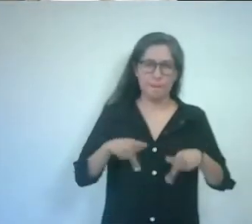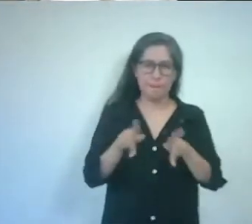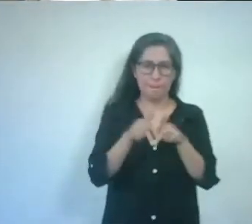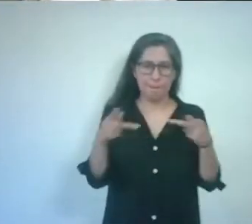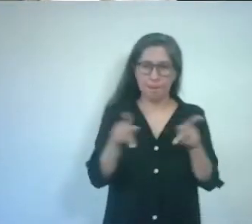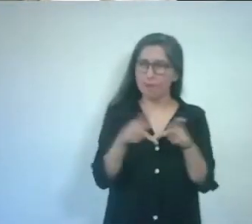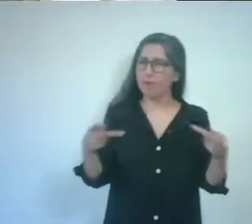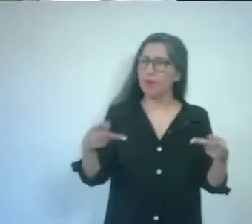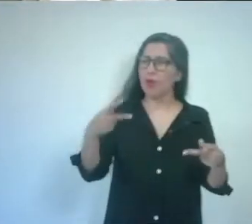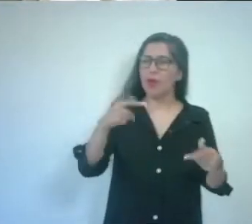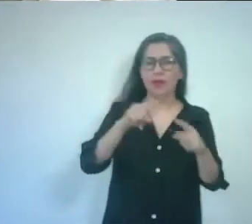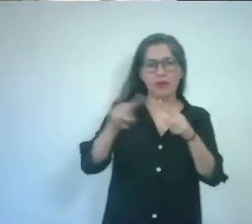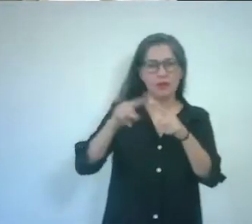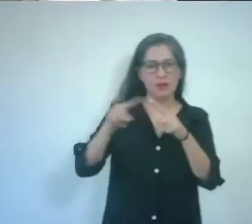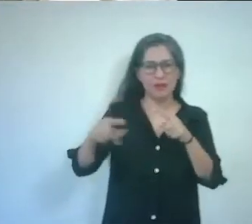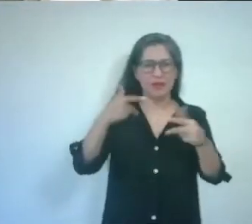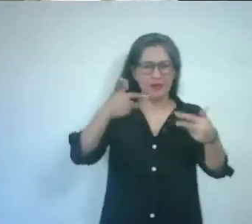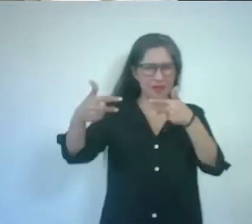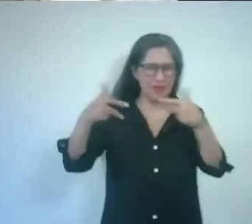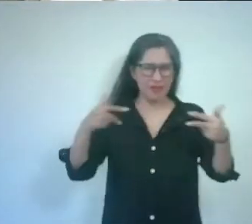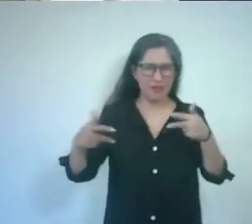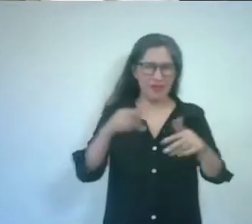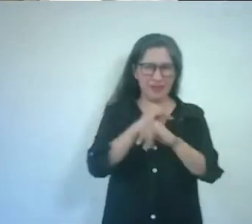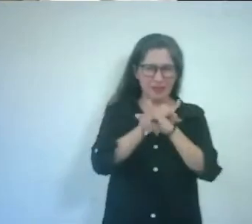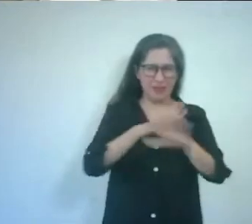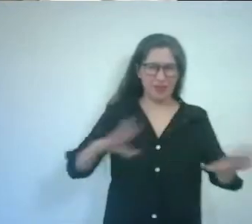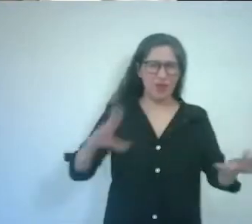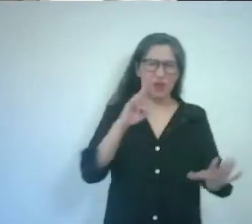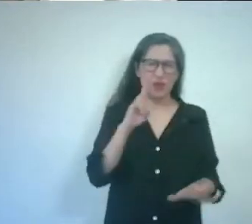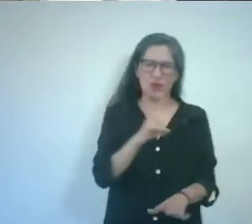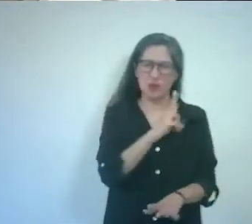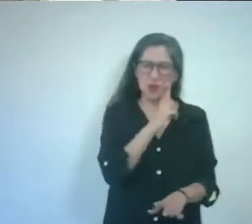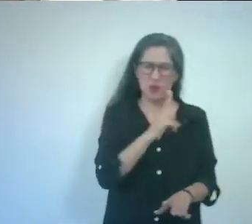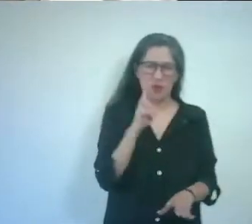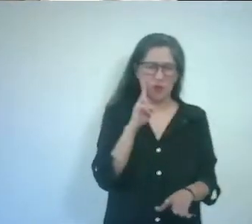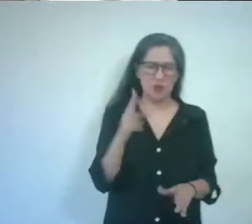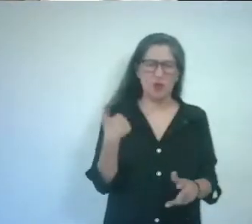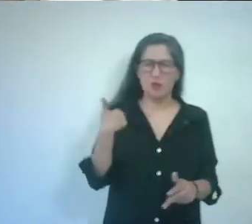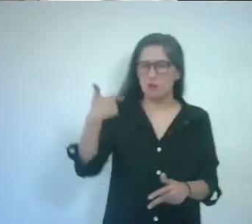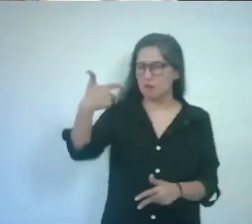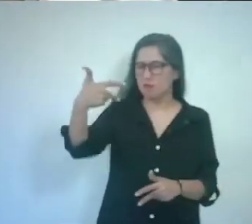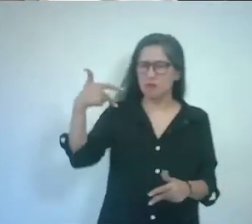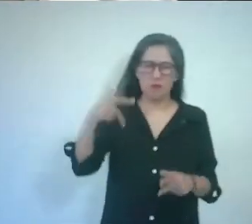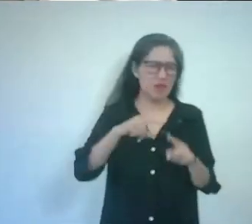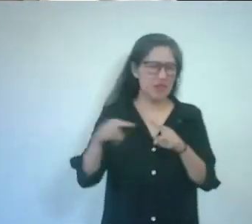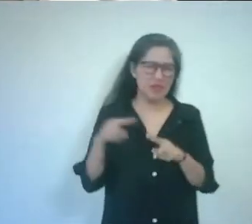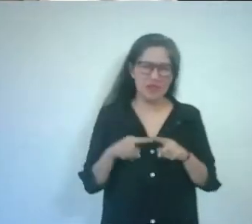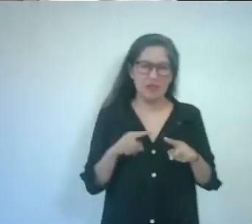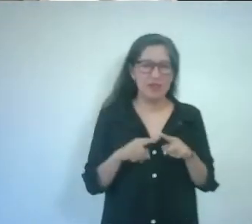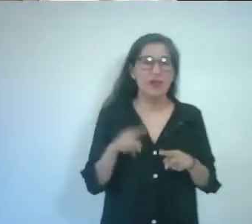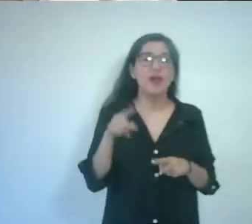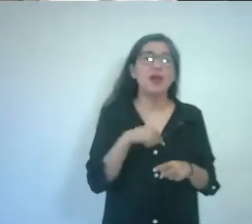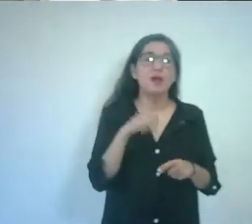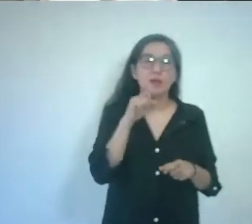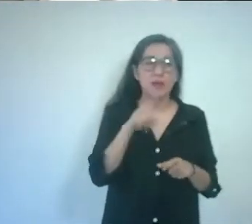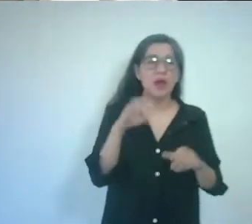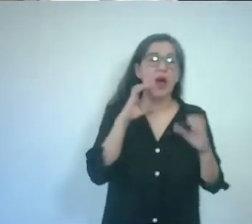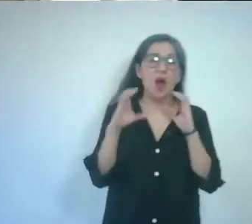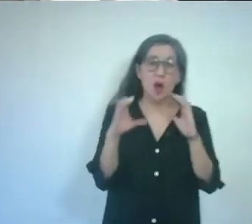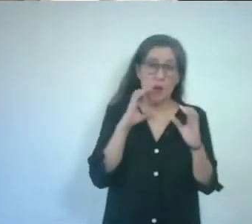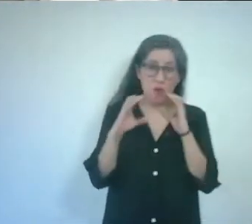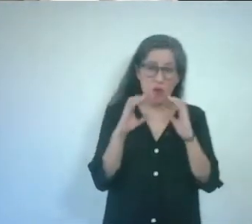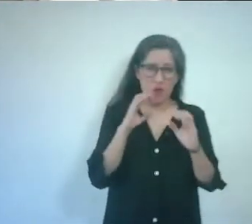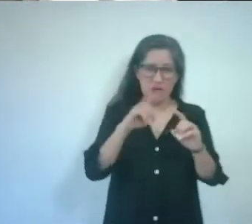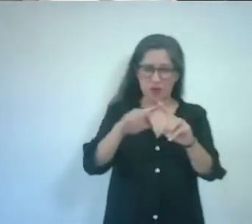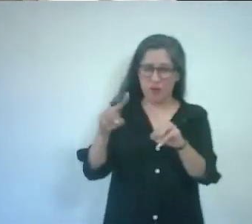periodistas, de las personas reporteras, fotoperiodistas, camarógrafas, los medios de comunicación y